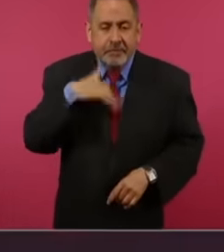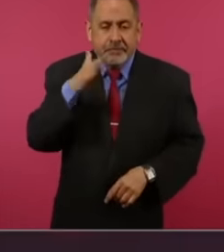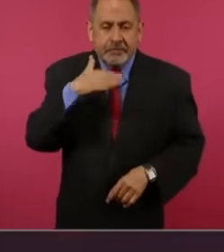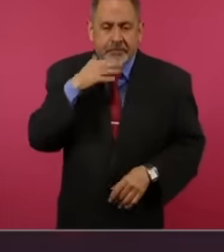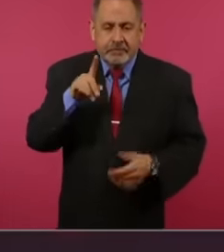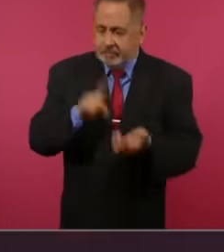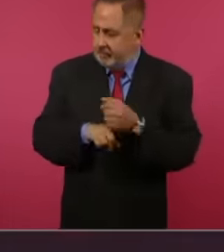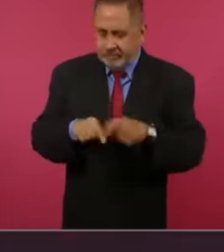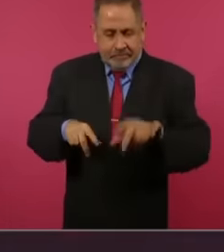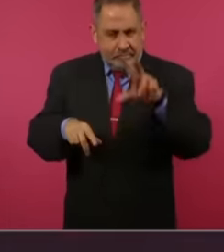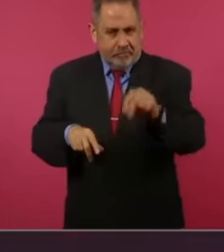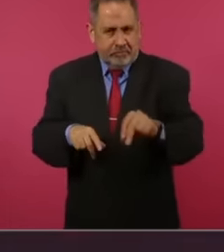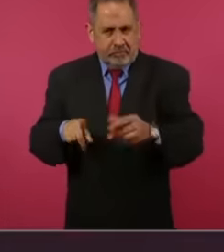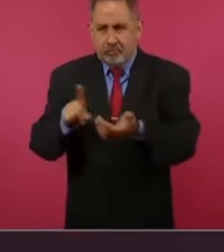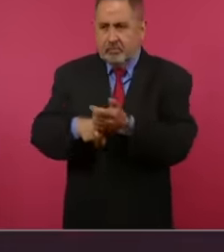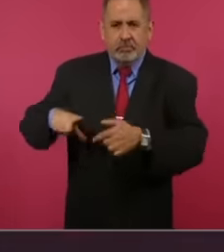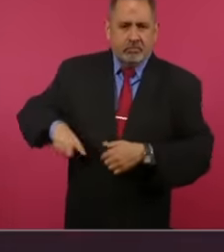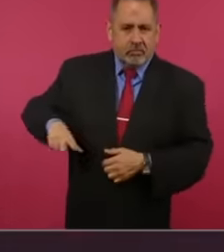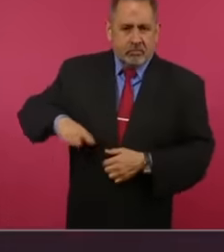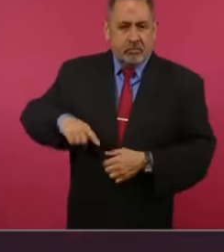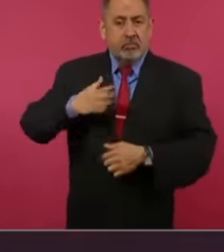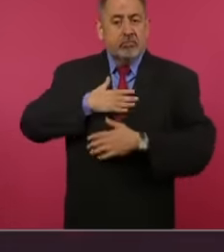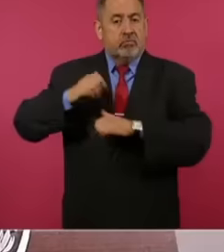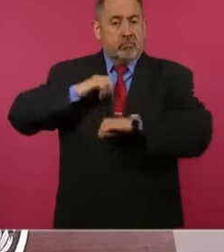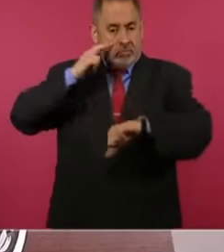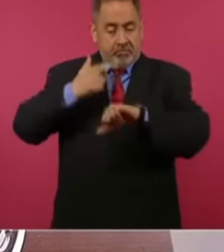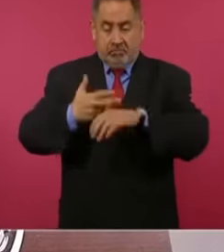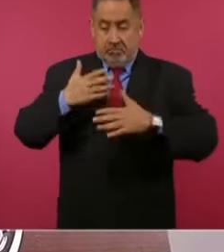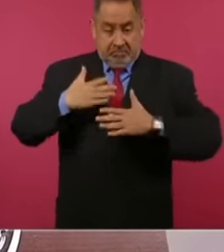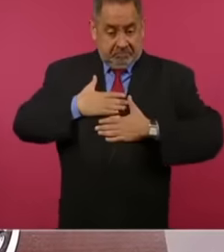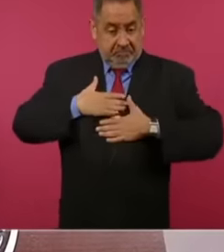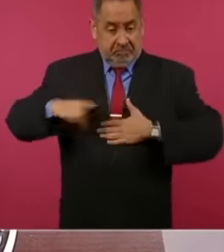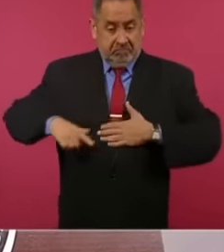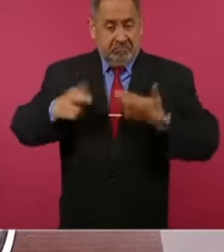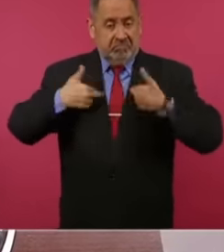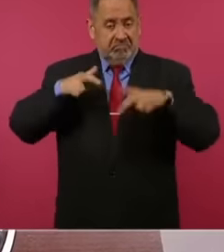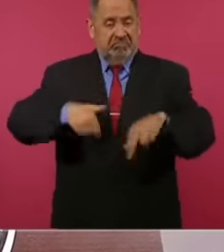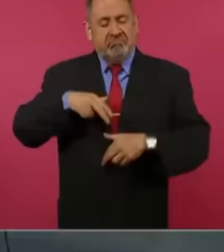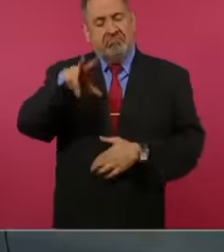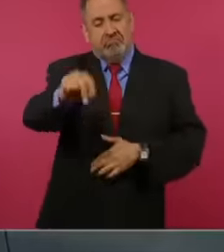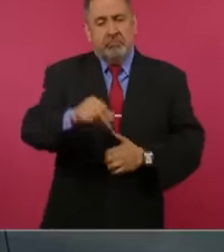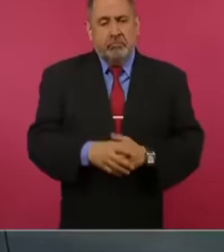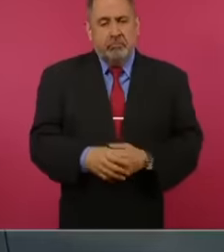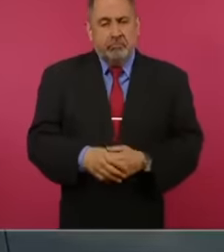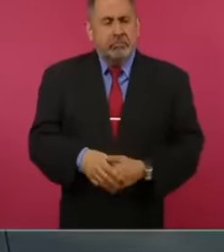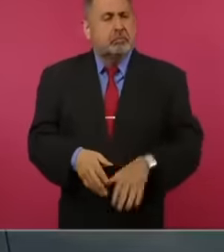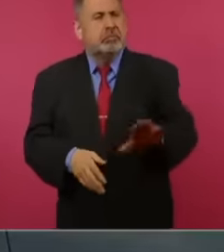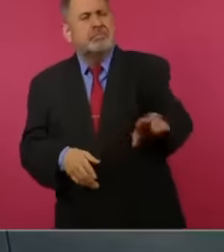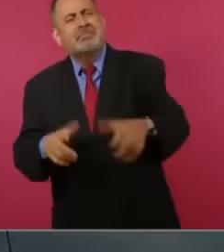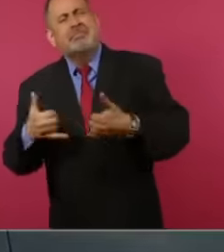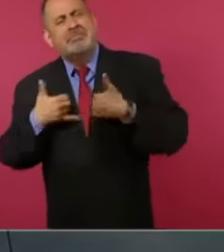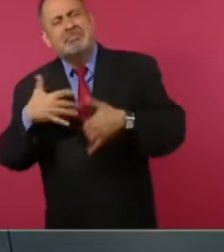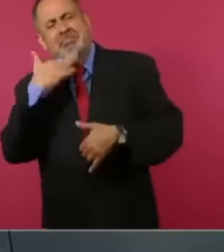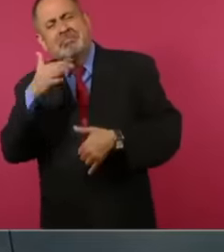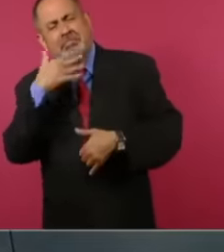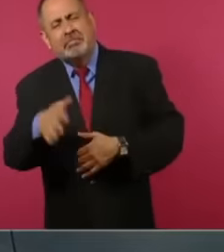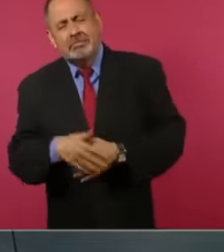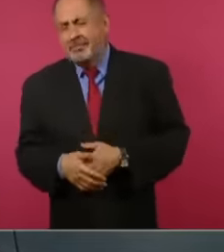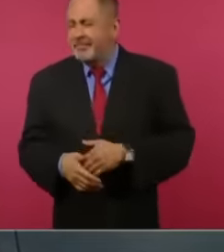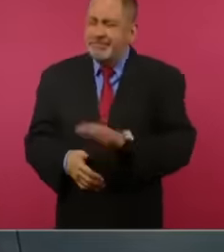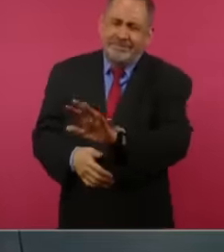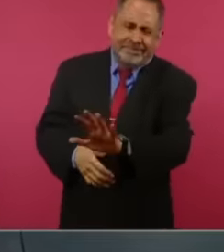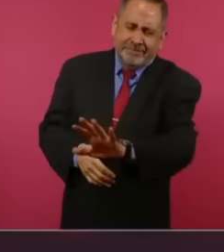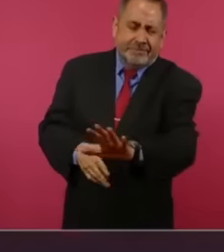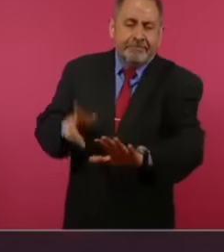corrupción en el gobierno que yo represento. Pues este muchacho hizo varias empresas. Sí, por eso, pero